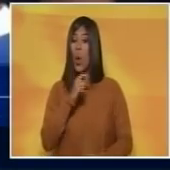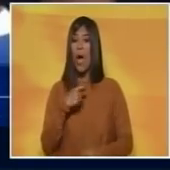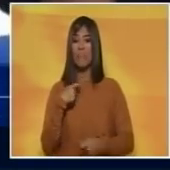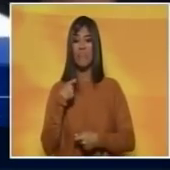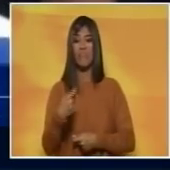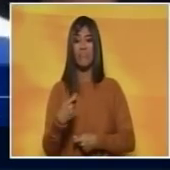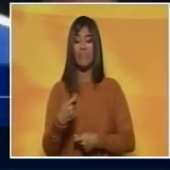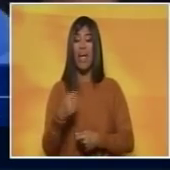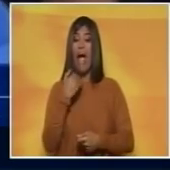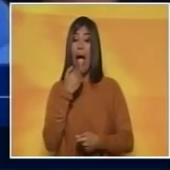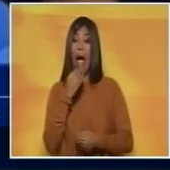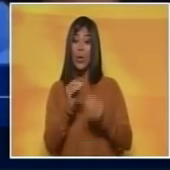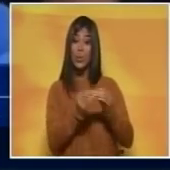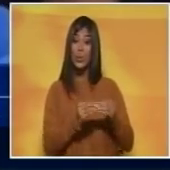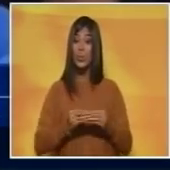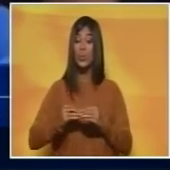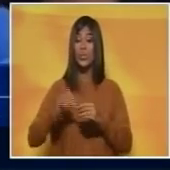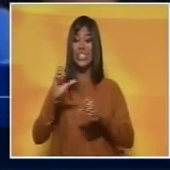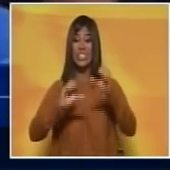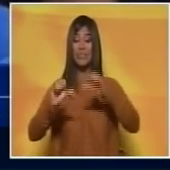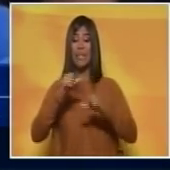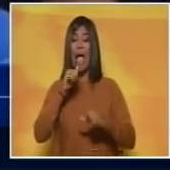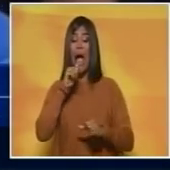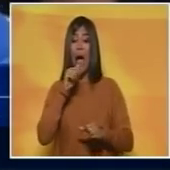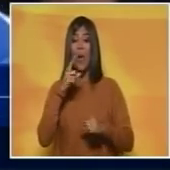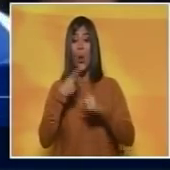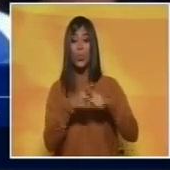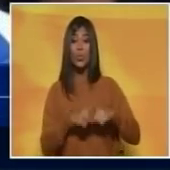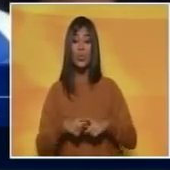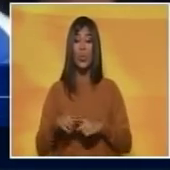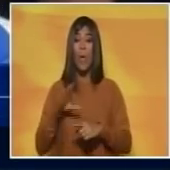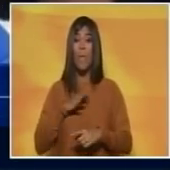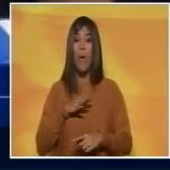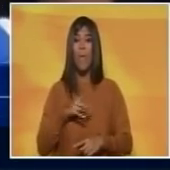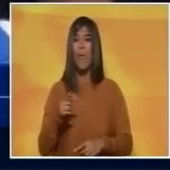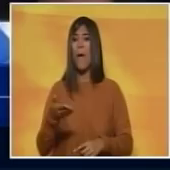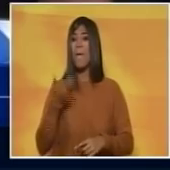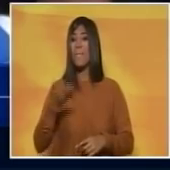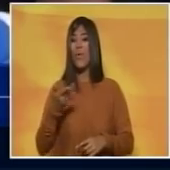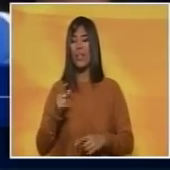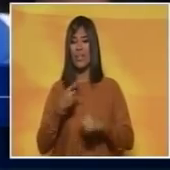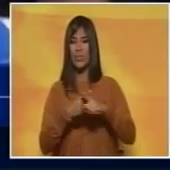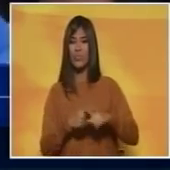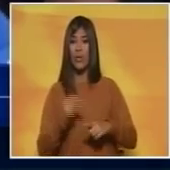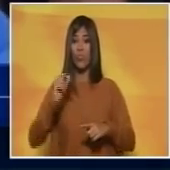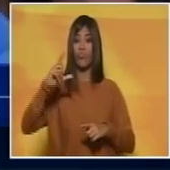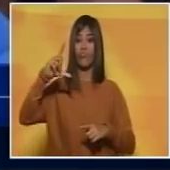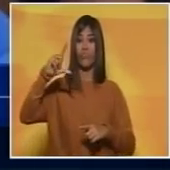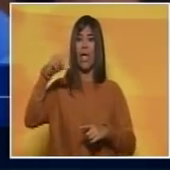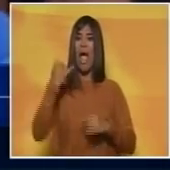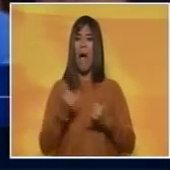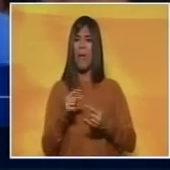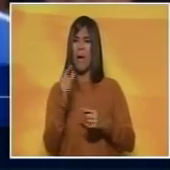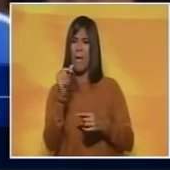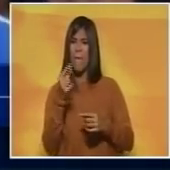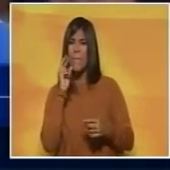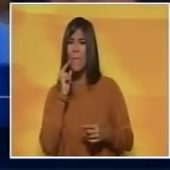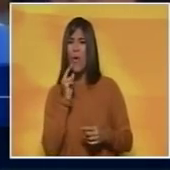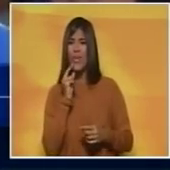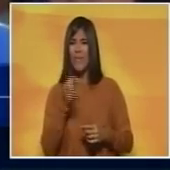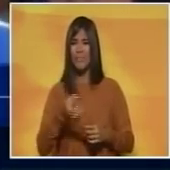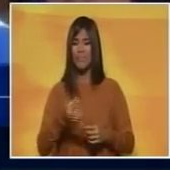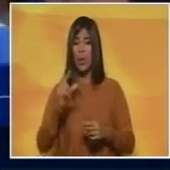para el tratamiento del agua y dentro del presupuesto regional, para nadie es un secreto, la precariedad presupuestaria, la inflación y la devaluación con la cual